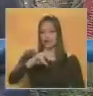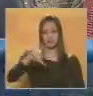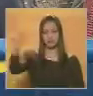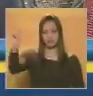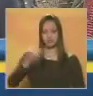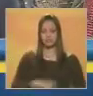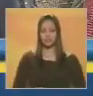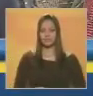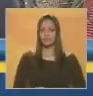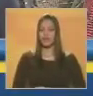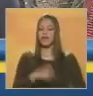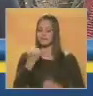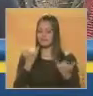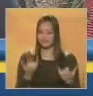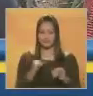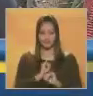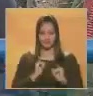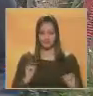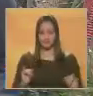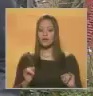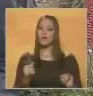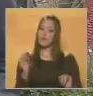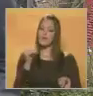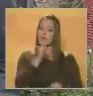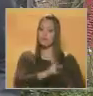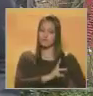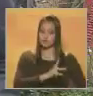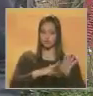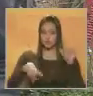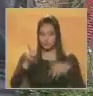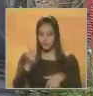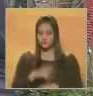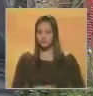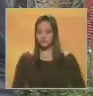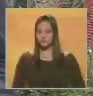informe hasta ahora del mediodía. Continúen con más de la emisión meridiana de su noticiero Venevisión.